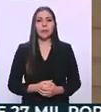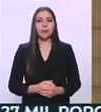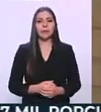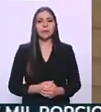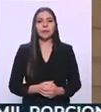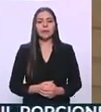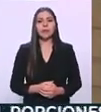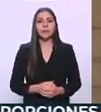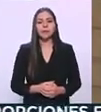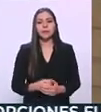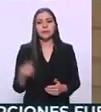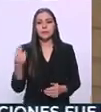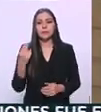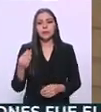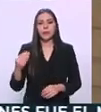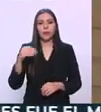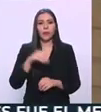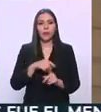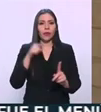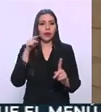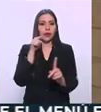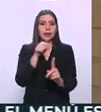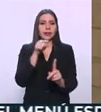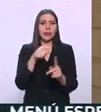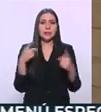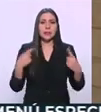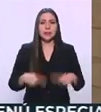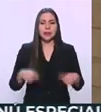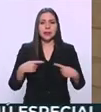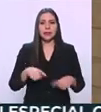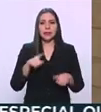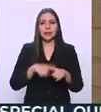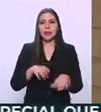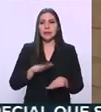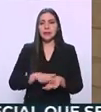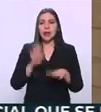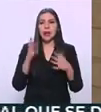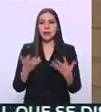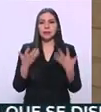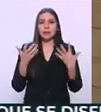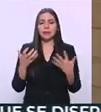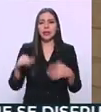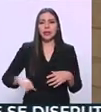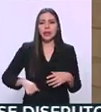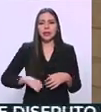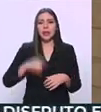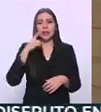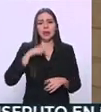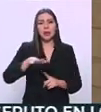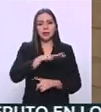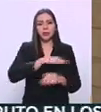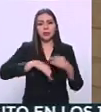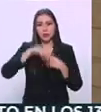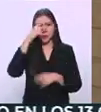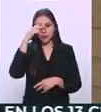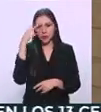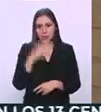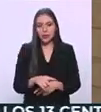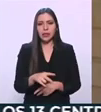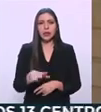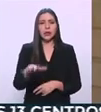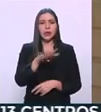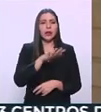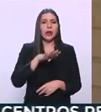el humanismo, al interés del bienestar del pueblo de México, el cuidado ambiental, es decir, la ciencia,